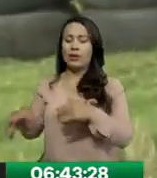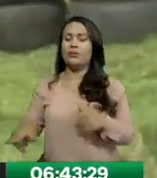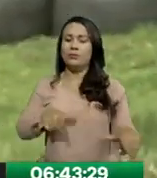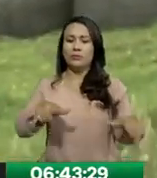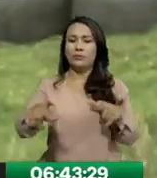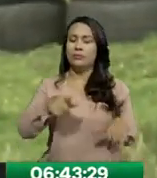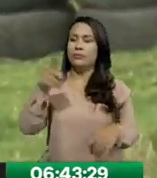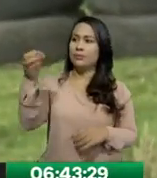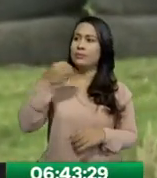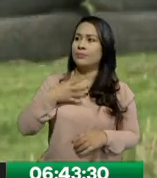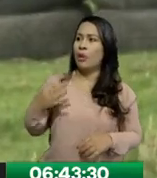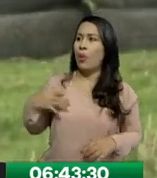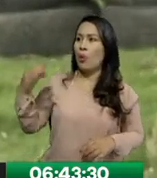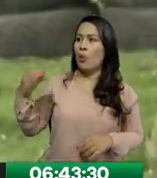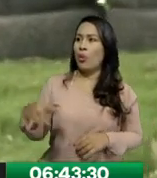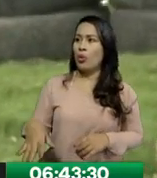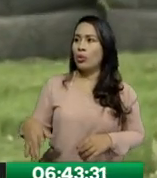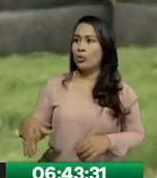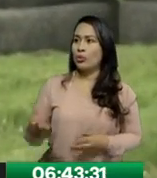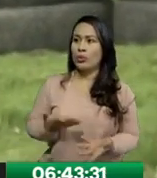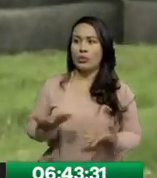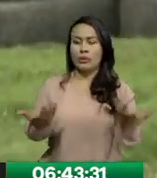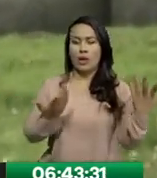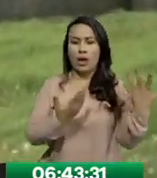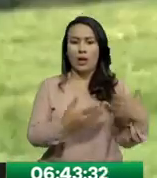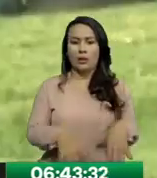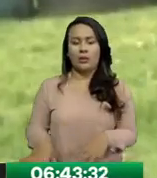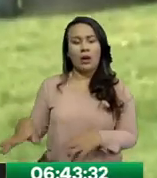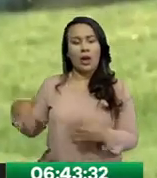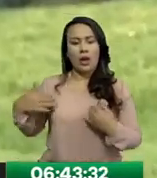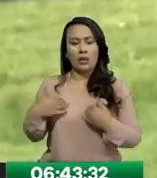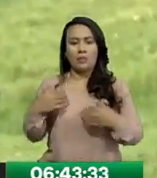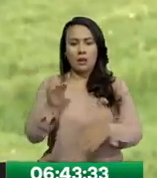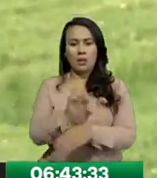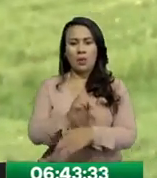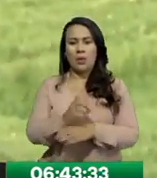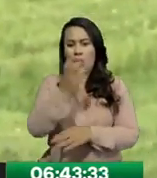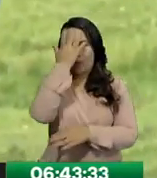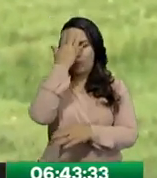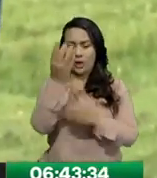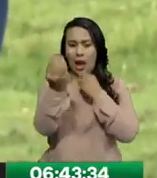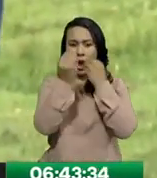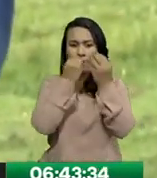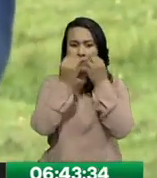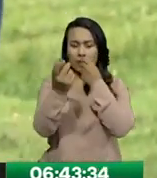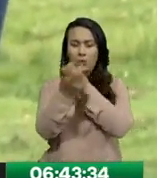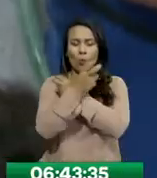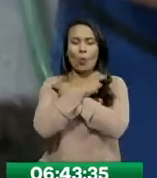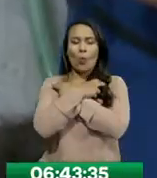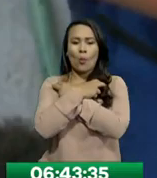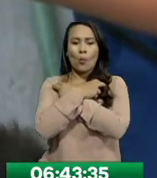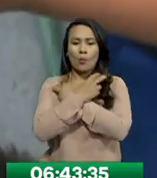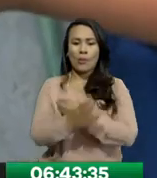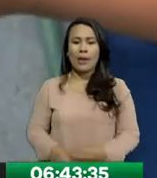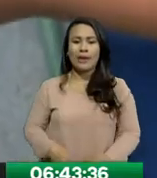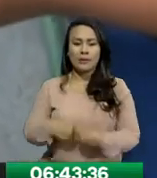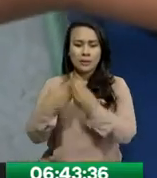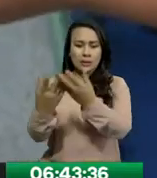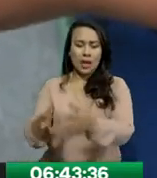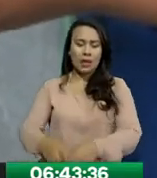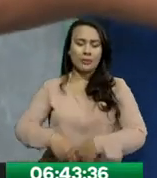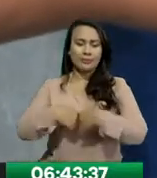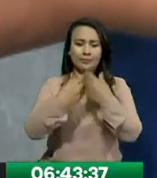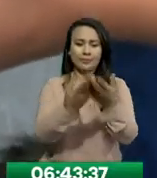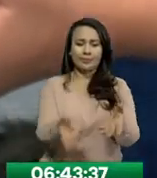Alex Martínez, voluntario de la Fundación Acción Animal Ecuador, la causa sería que el alimento balanceado, el cual recibieron por medio de